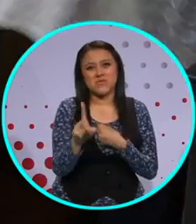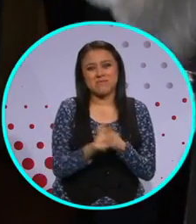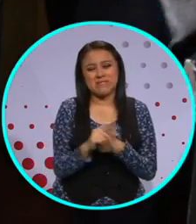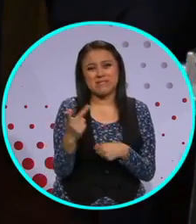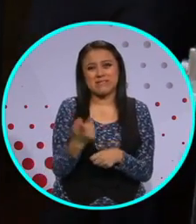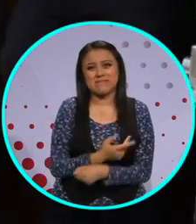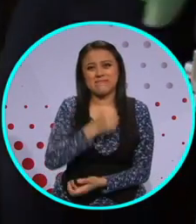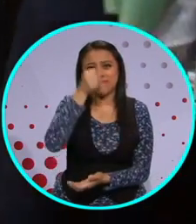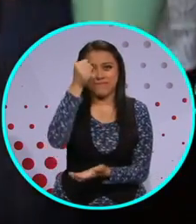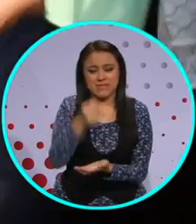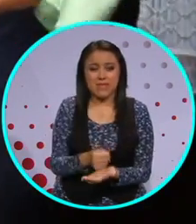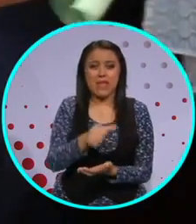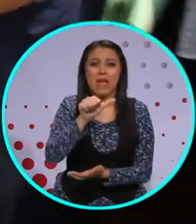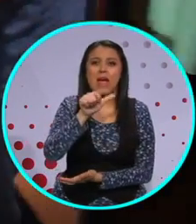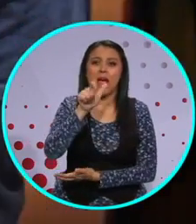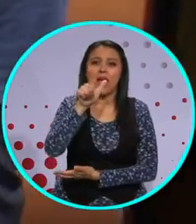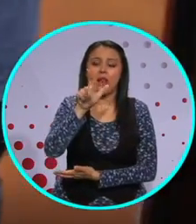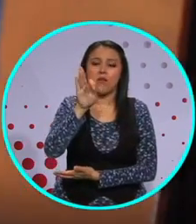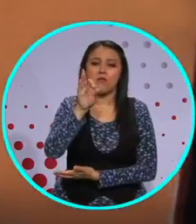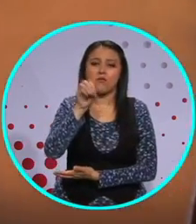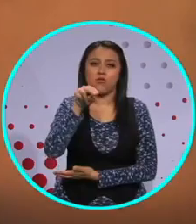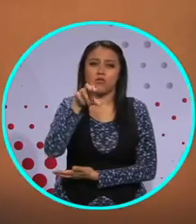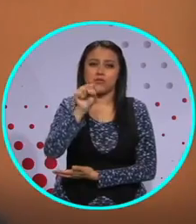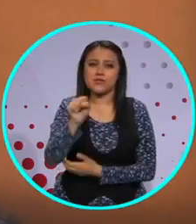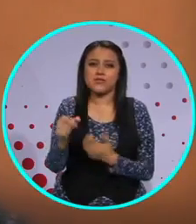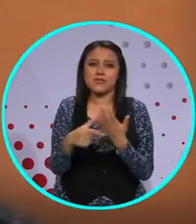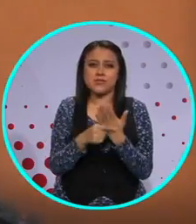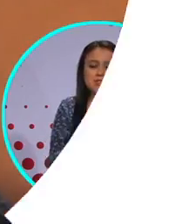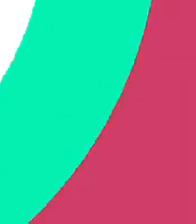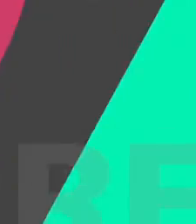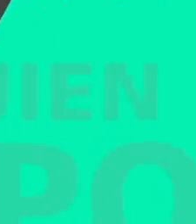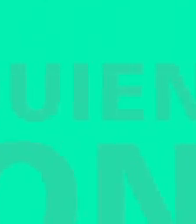corresponde al reportó el fulano vargas todo